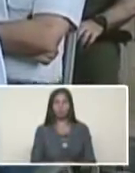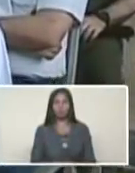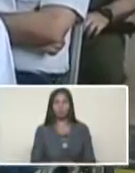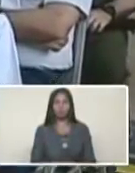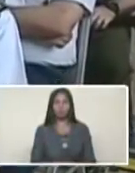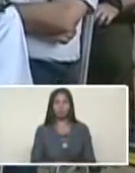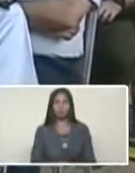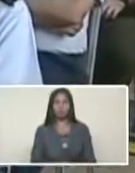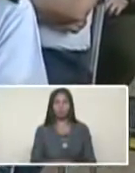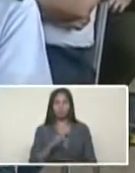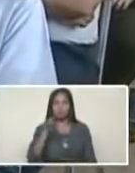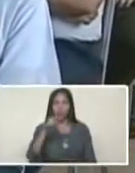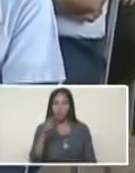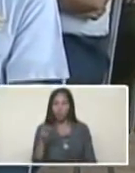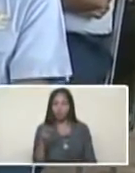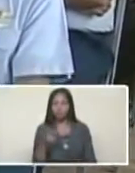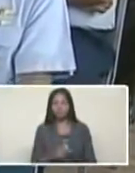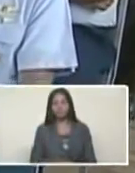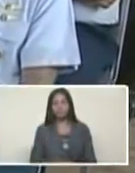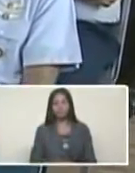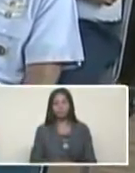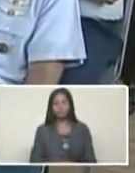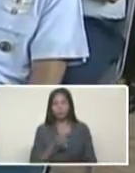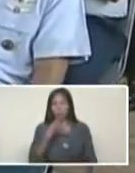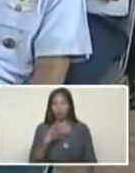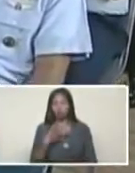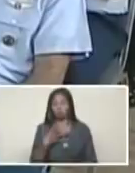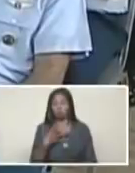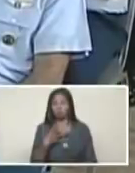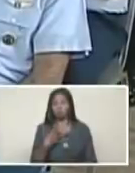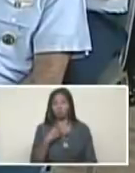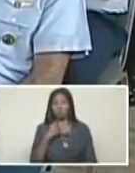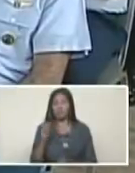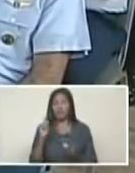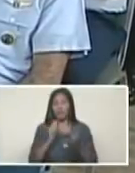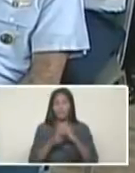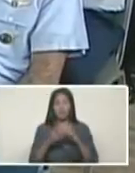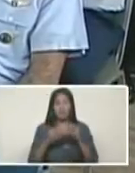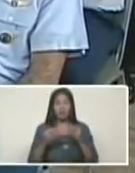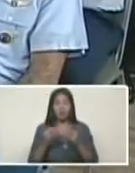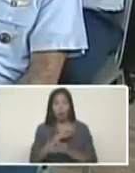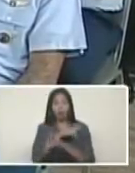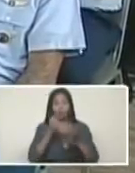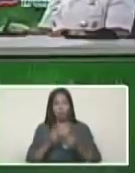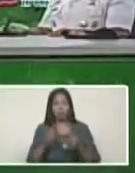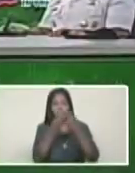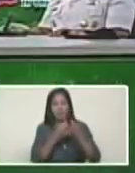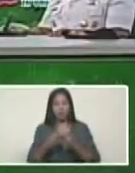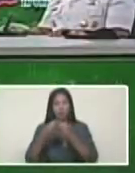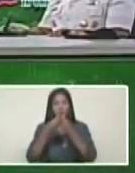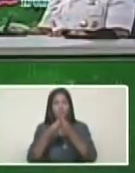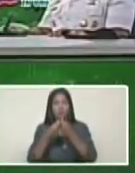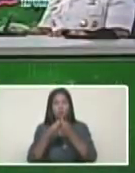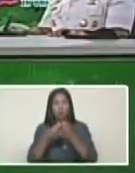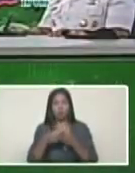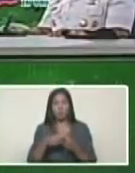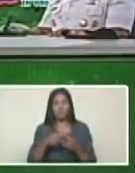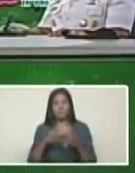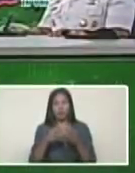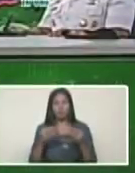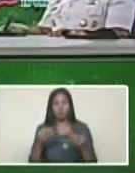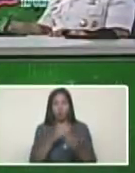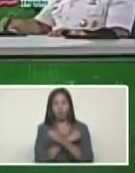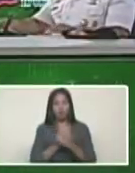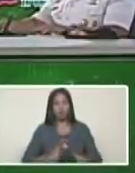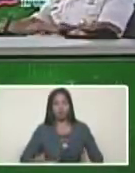¿Ah? Bueno, se convierta en un poder económico para la Fuerza